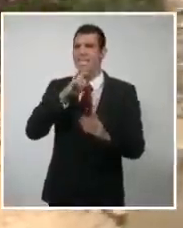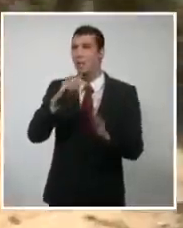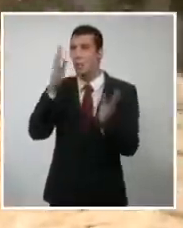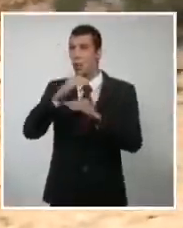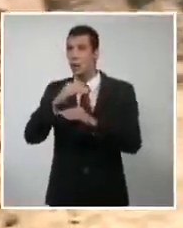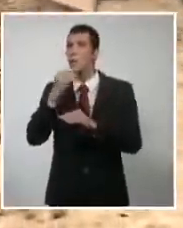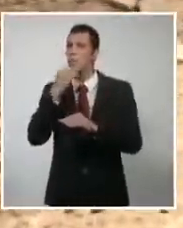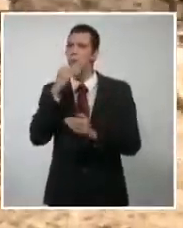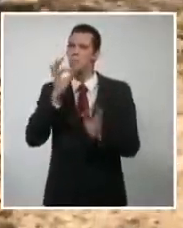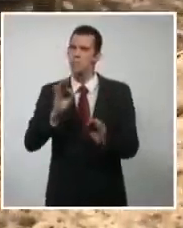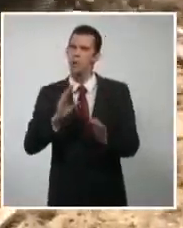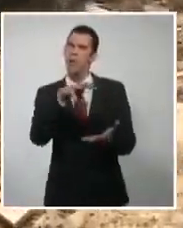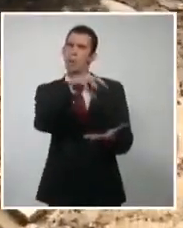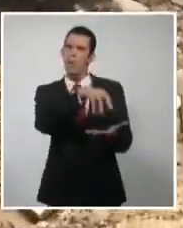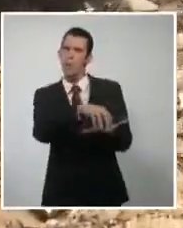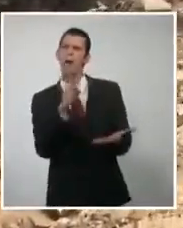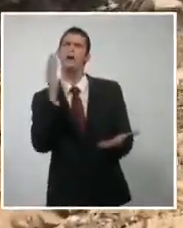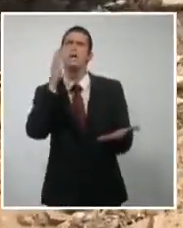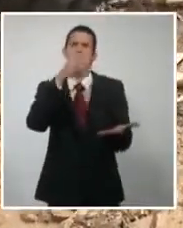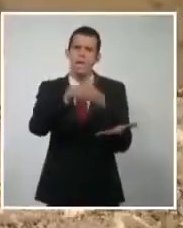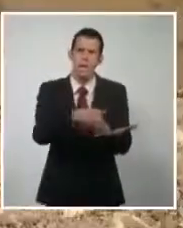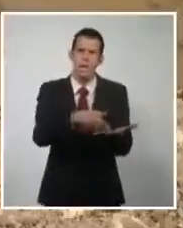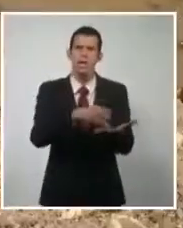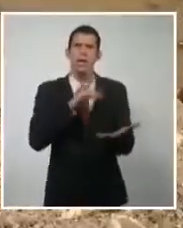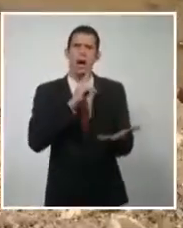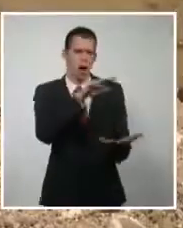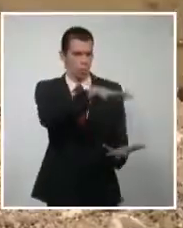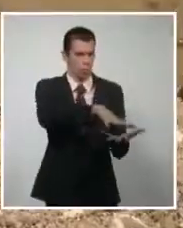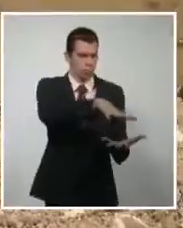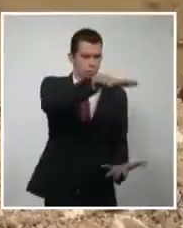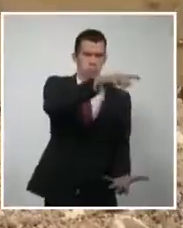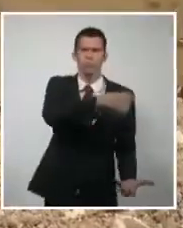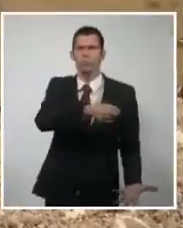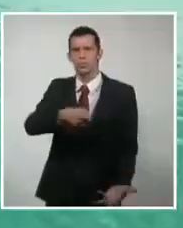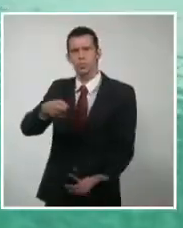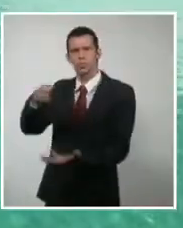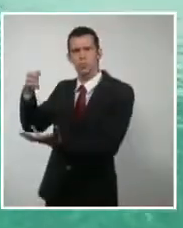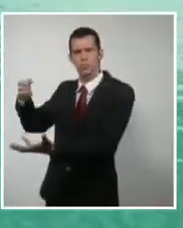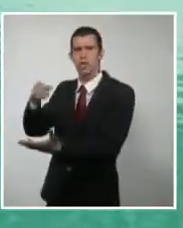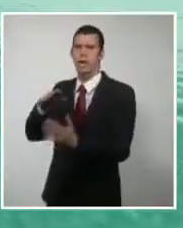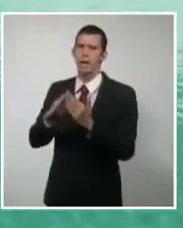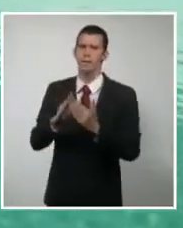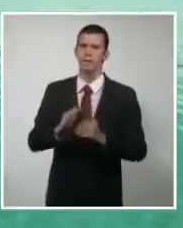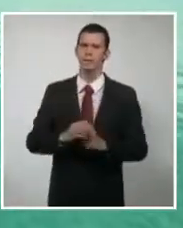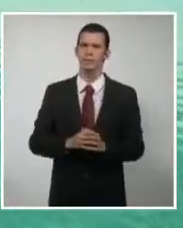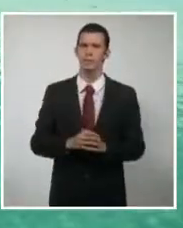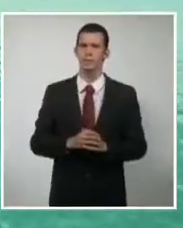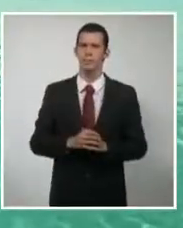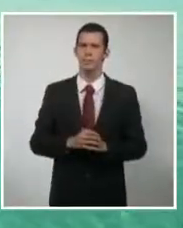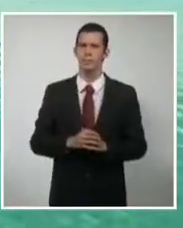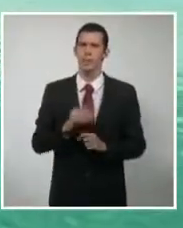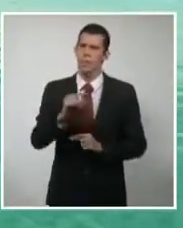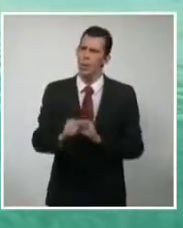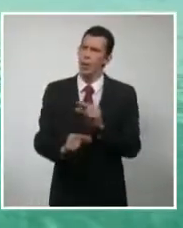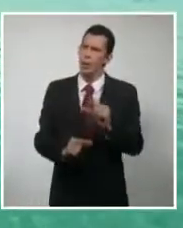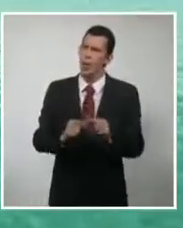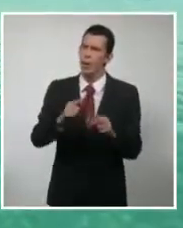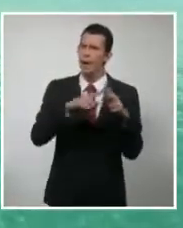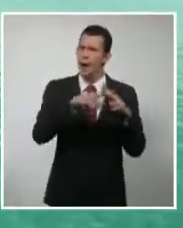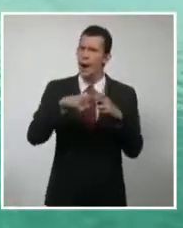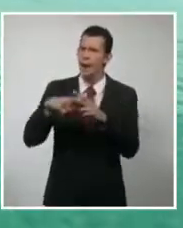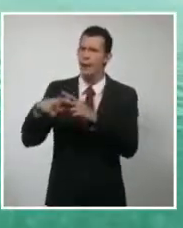y la progresiva eliminación de fugas en grandes conductoras permitirán aprovechar de una manera